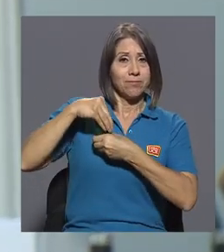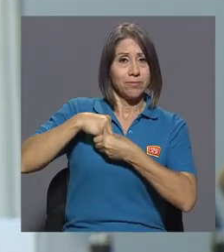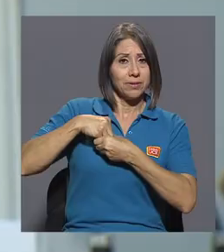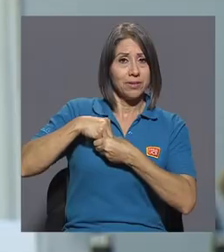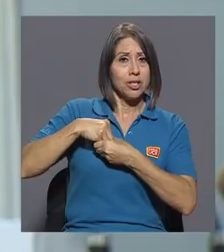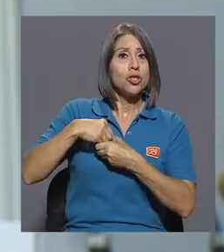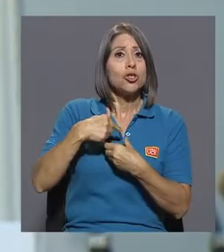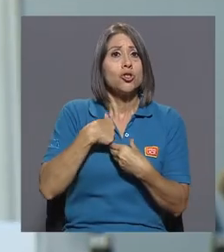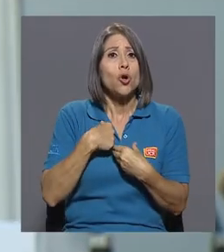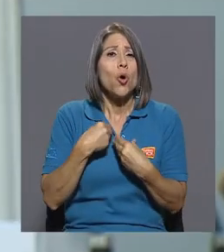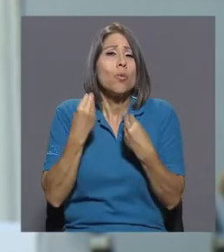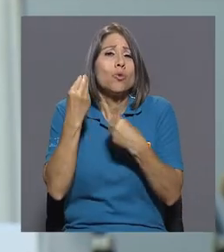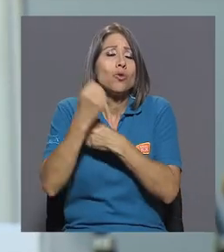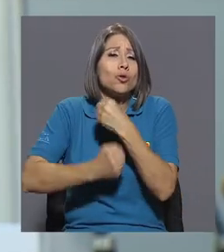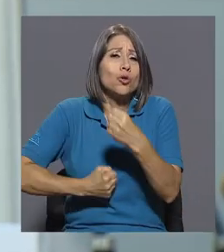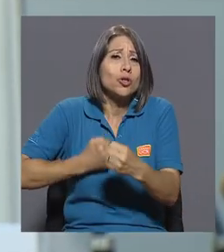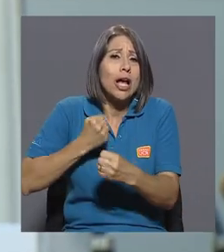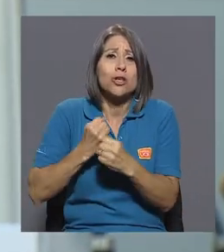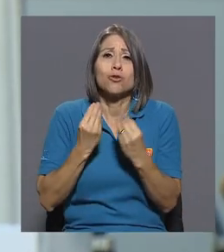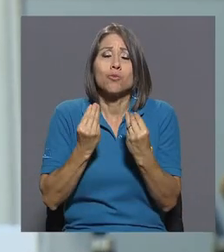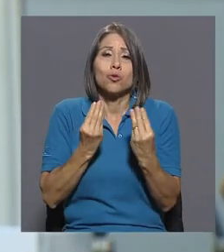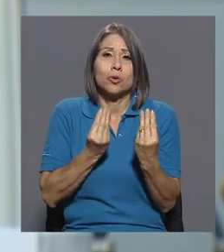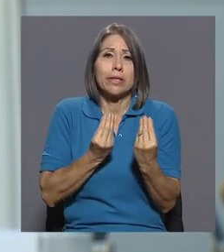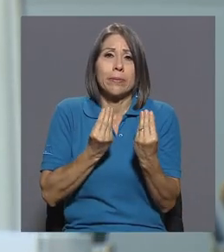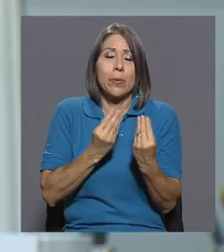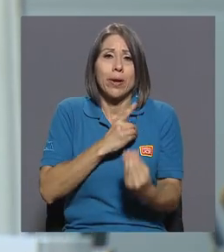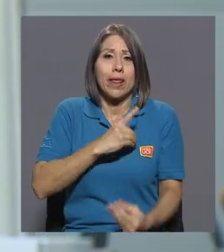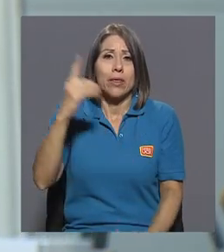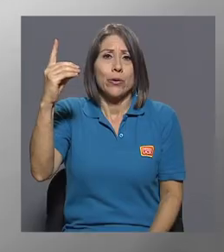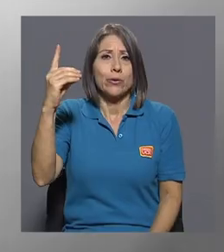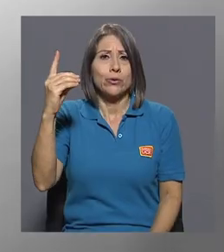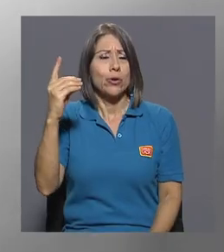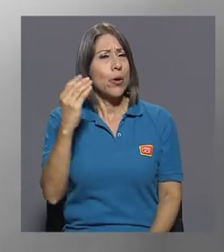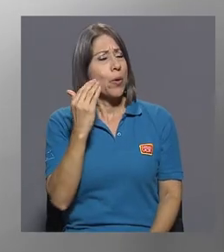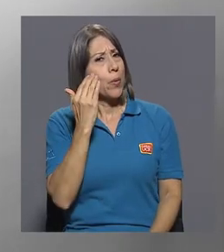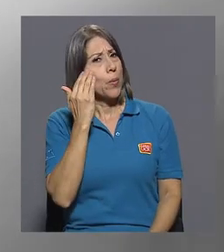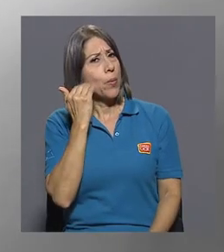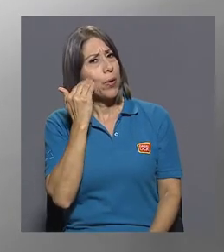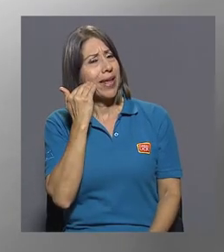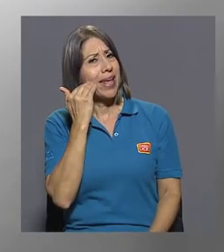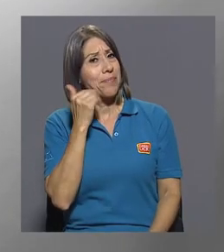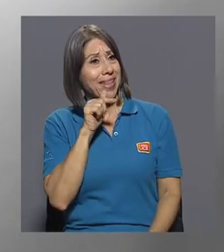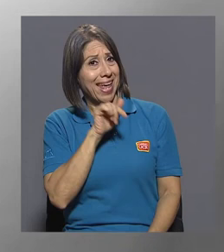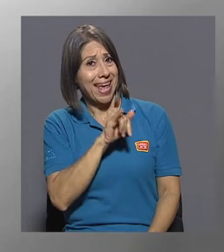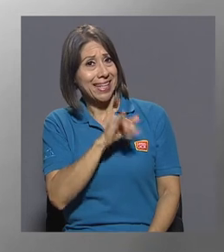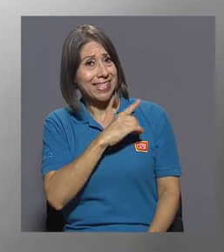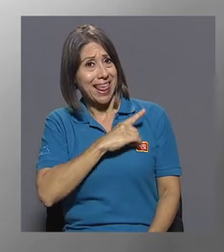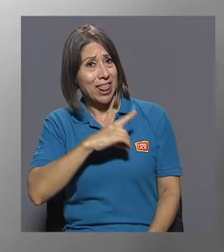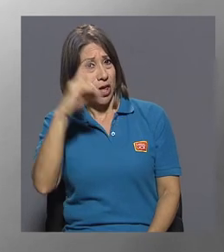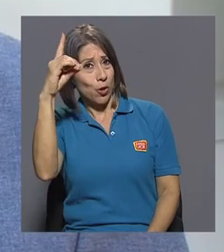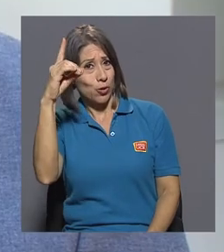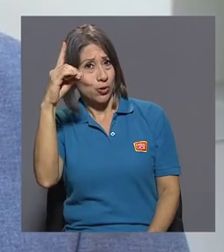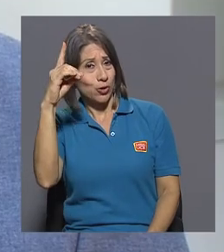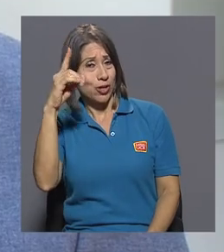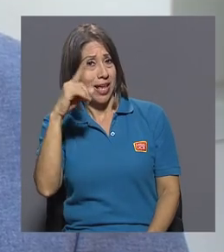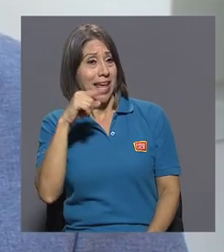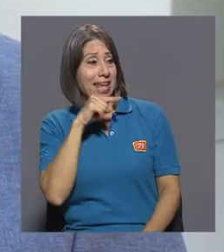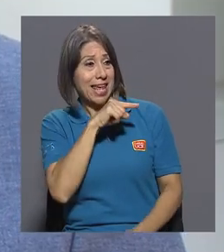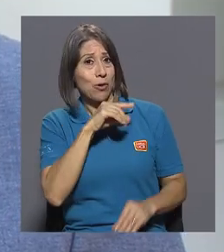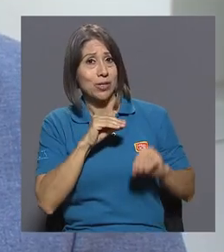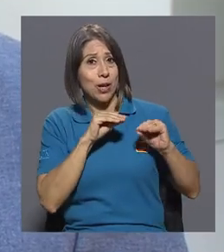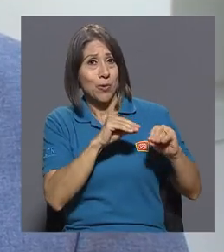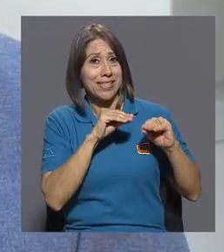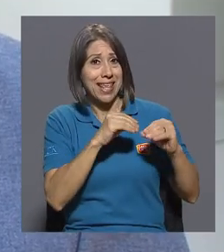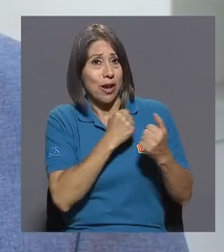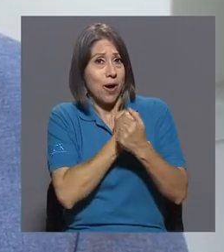por muchos años. Porque ese Dios que ustedes le enseñaron a amar en un inicio era un Dios que juzgaba,